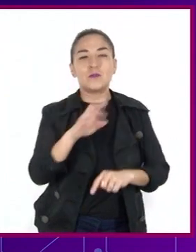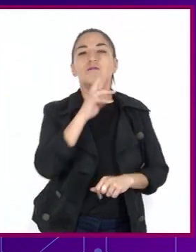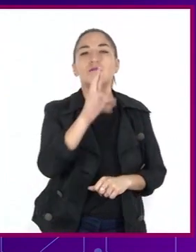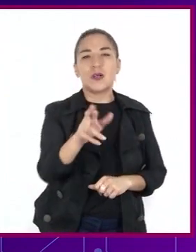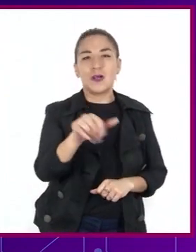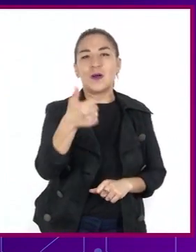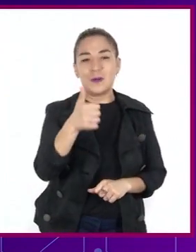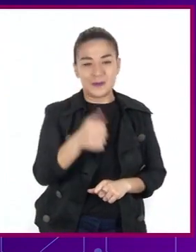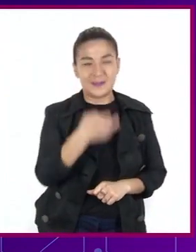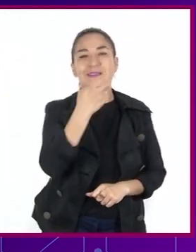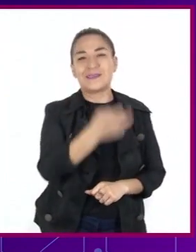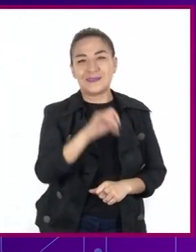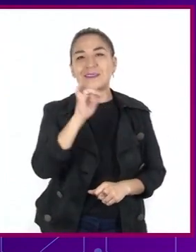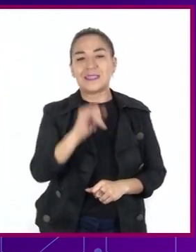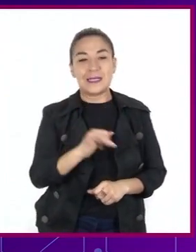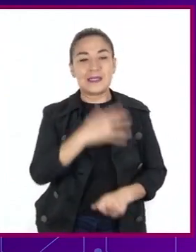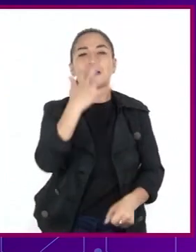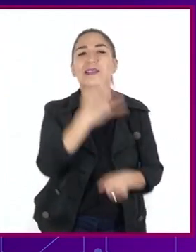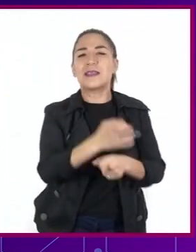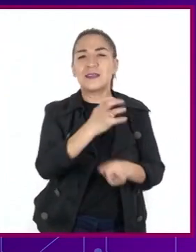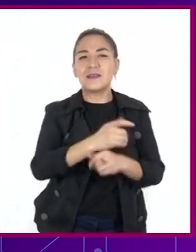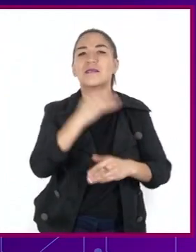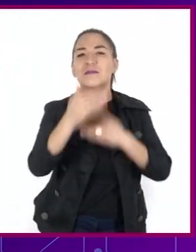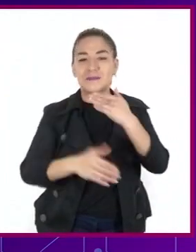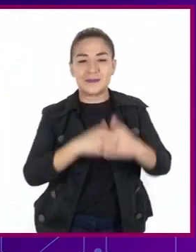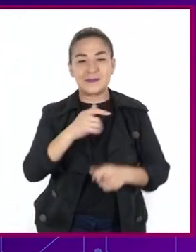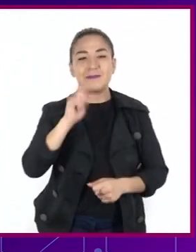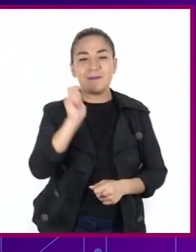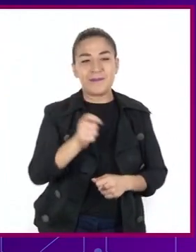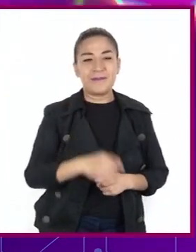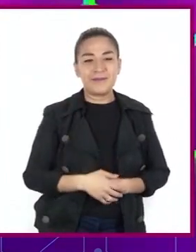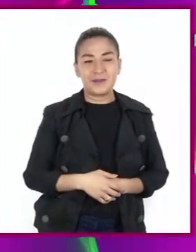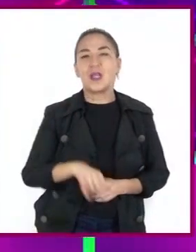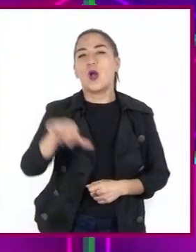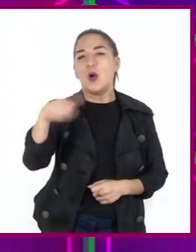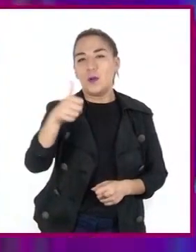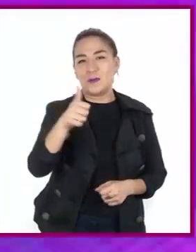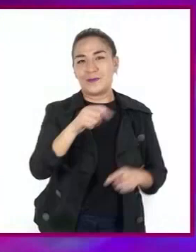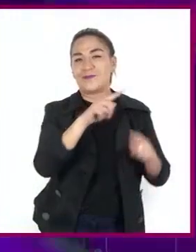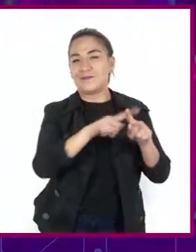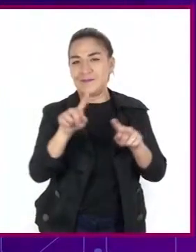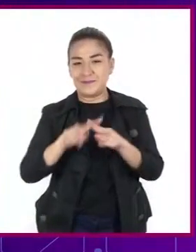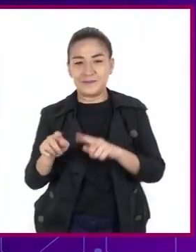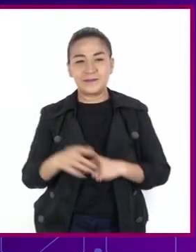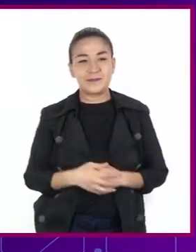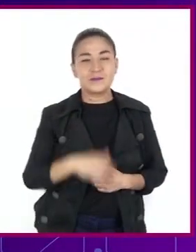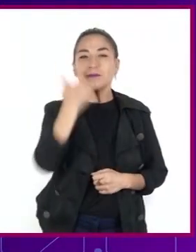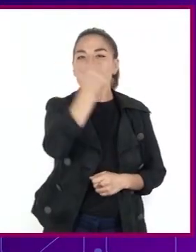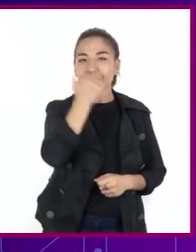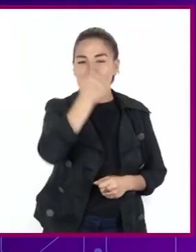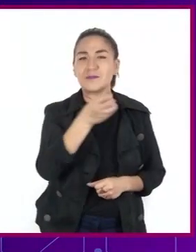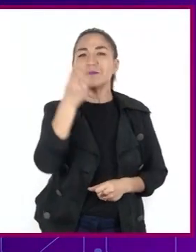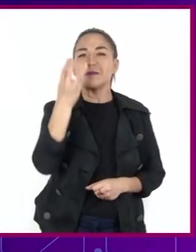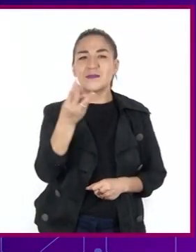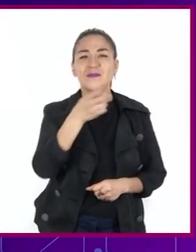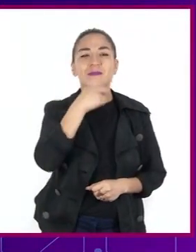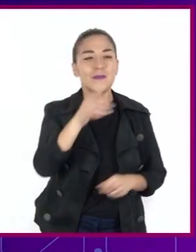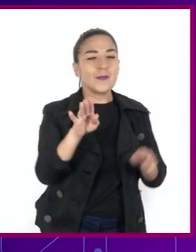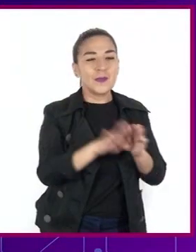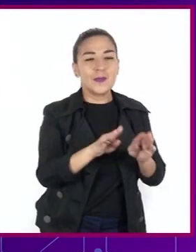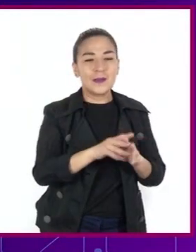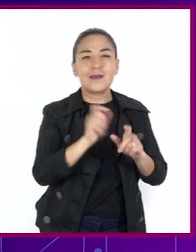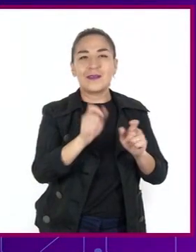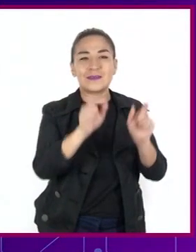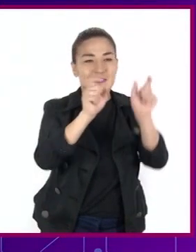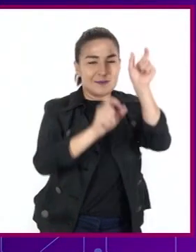y efectivamente, el quinto término de la sucesión tiene 11 elementos. El alumno 3 descompuso la secuencia en